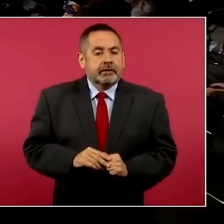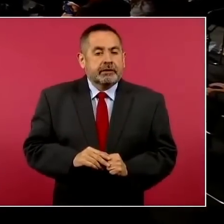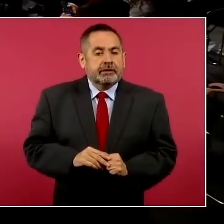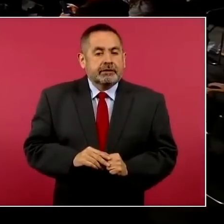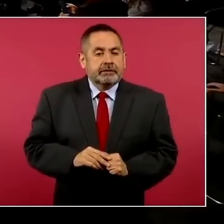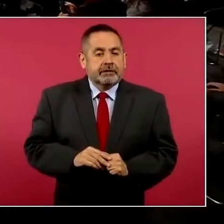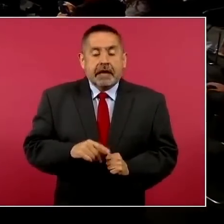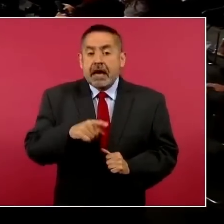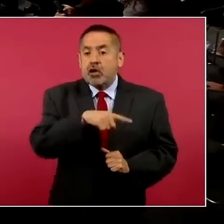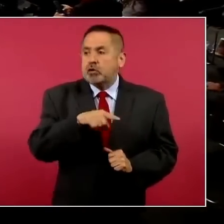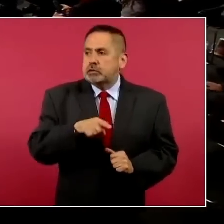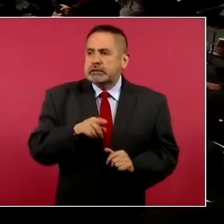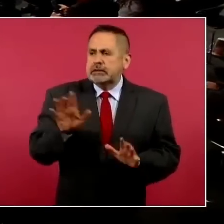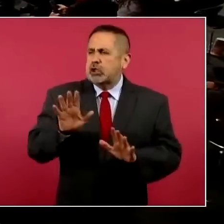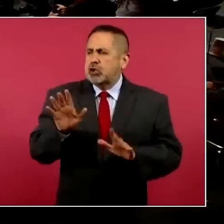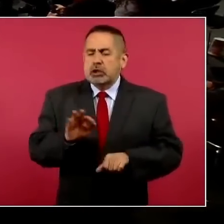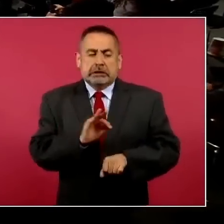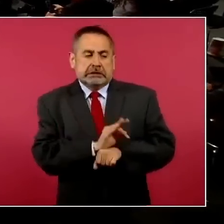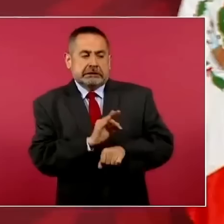encubrieron